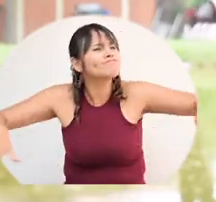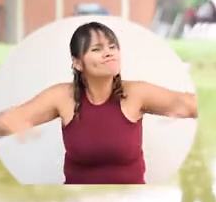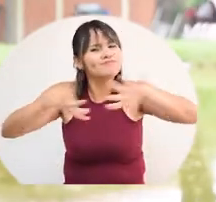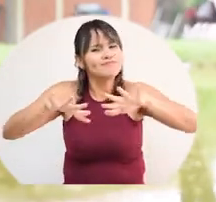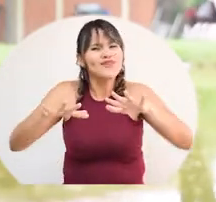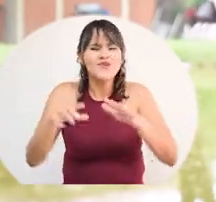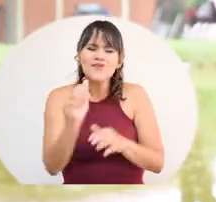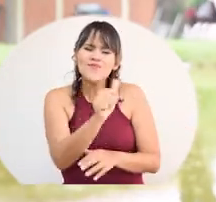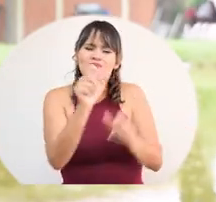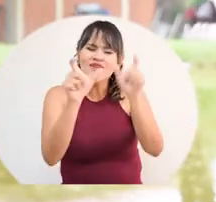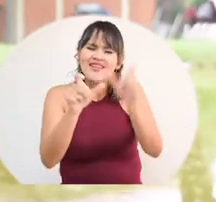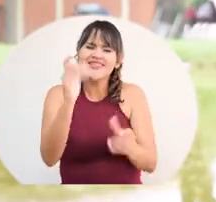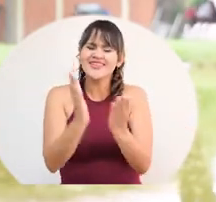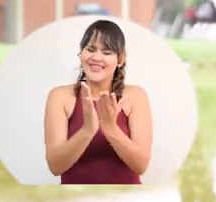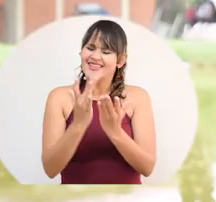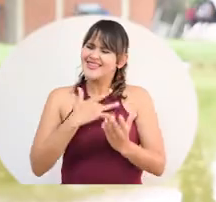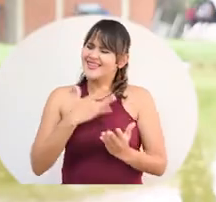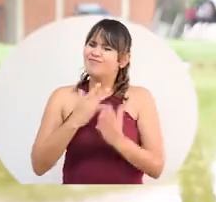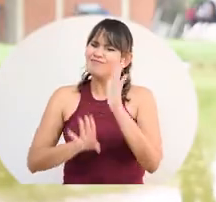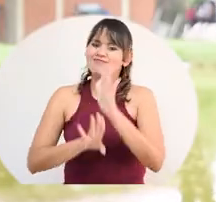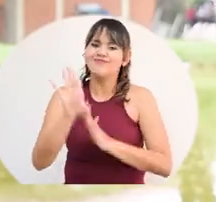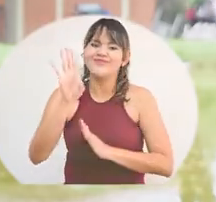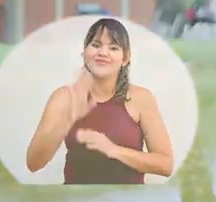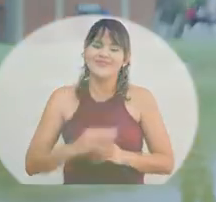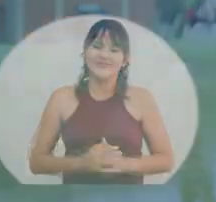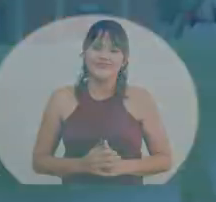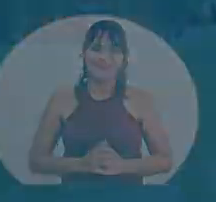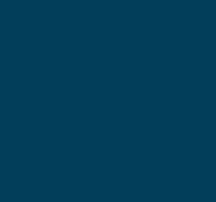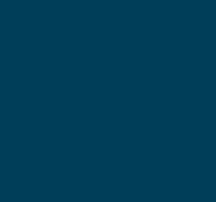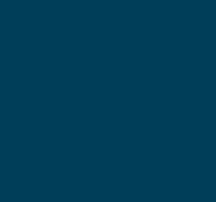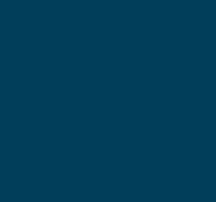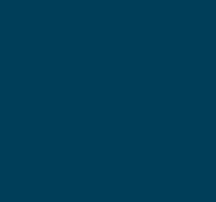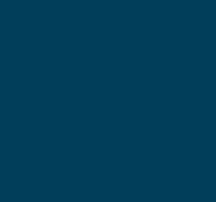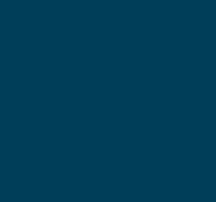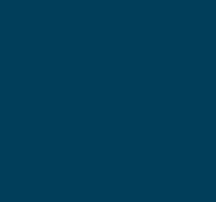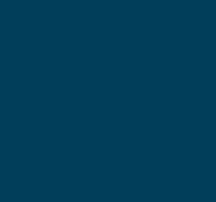colectivamente pueda explotar su potencial al máximo